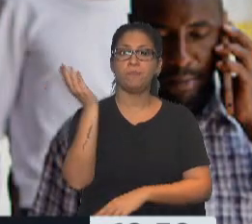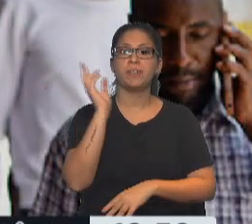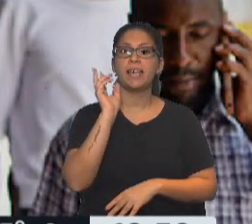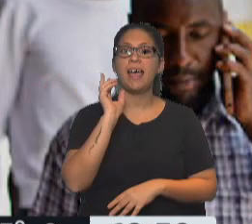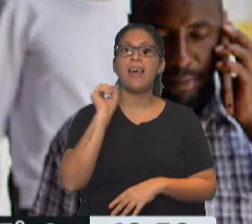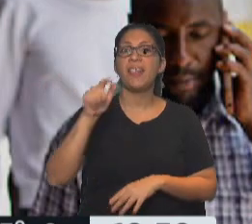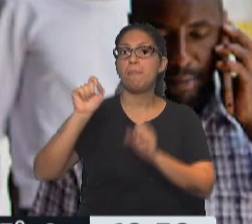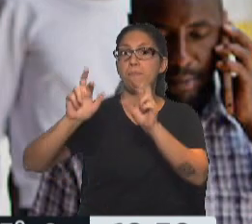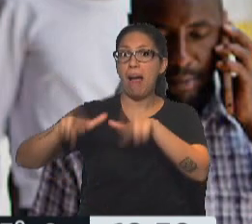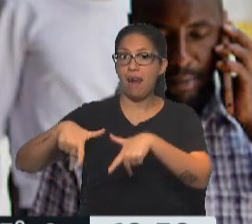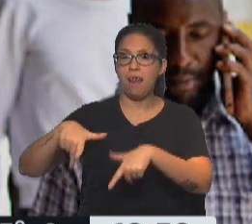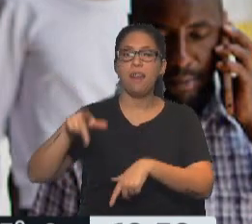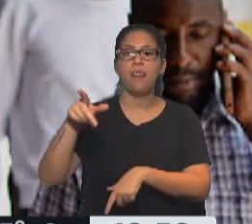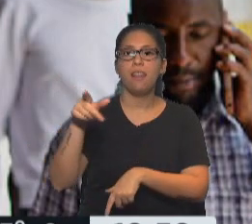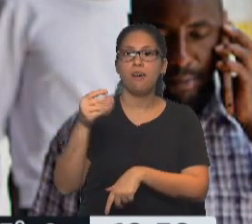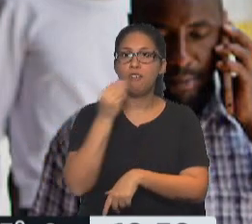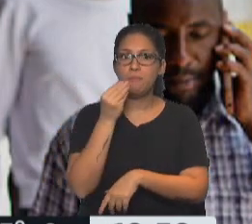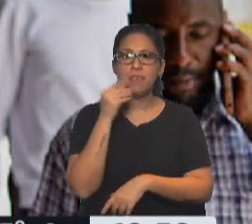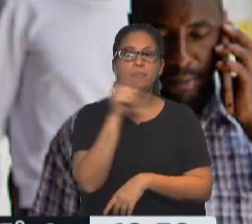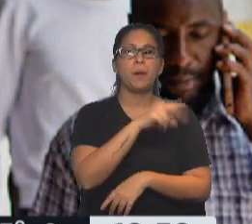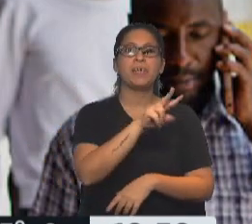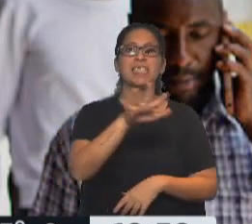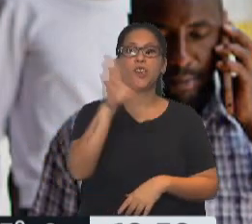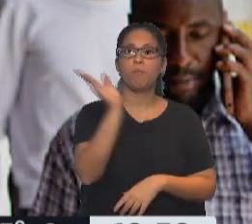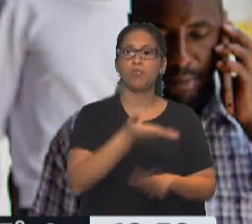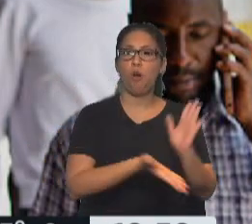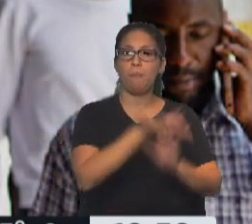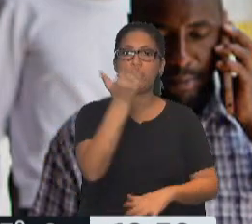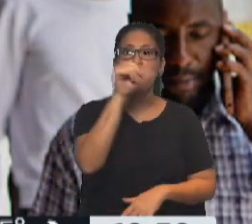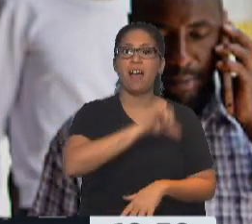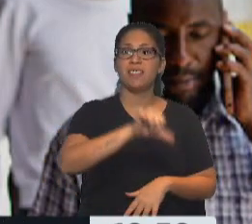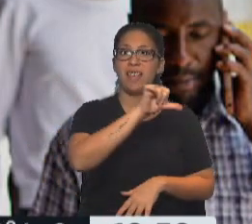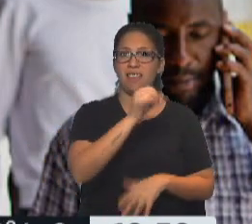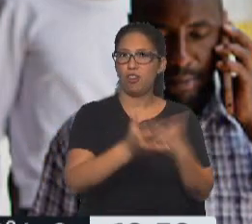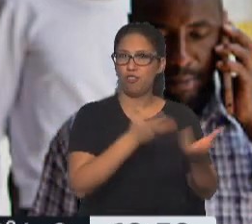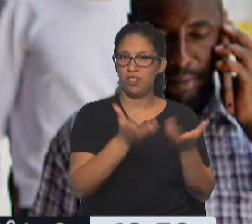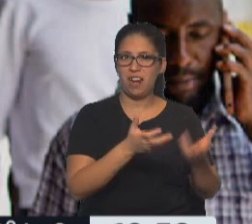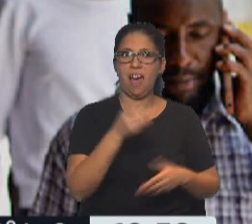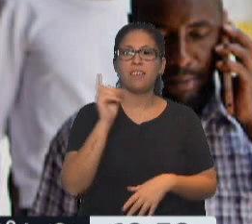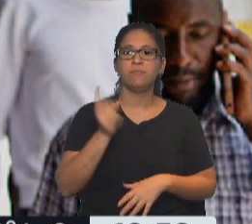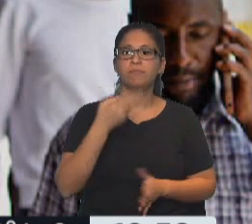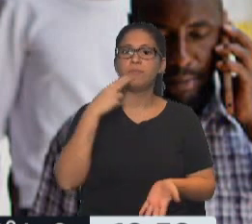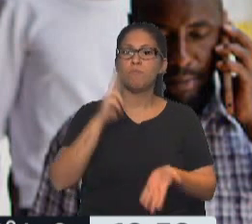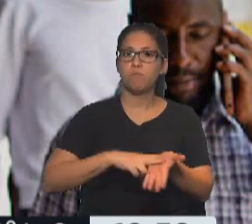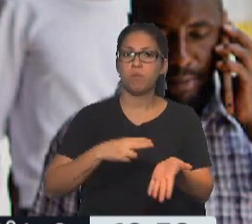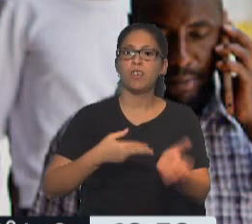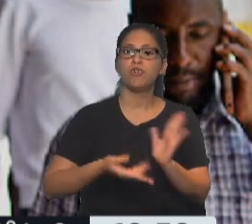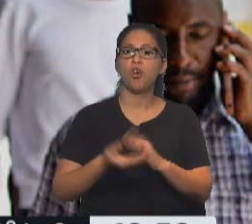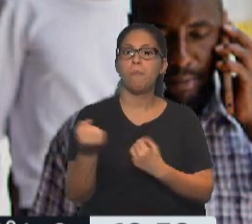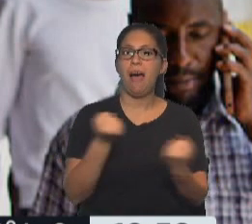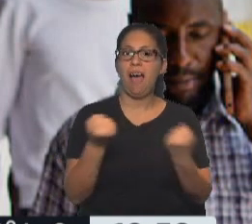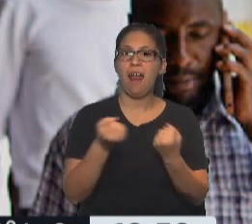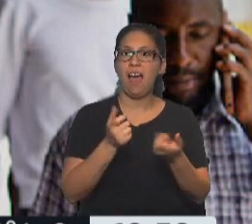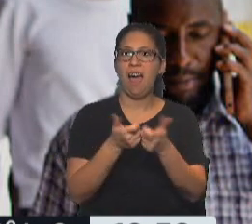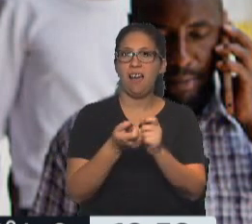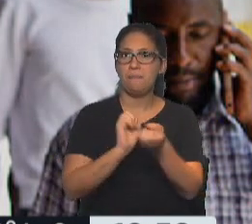al pan, el 25% de impuestos al aceite de cocina, suba del impuesto a las transacciones financieras, nuevo impuesto anual a